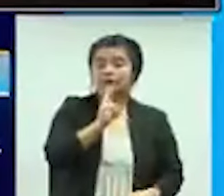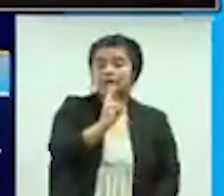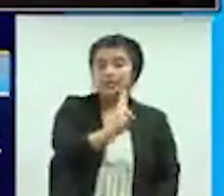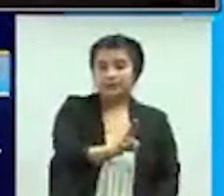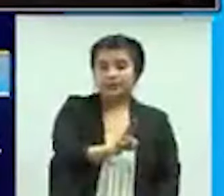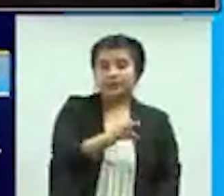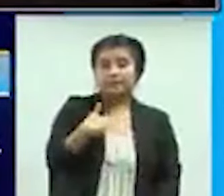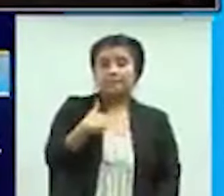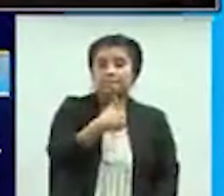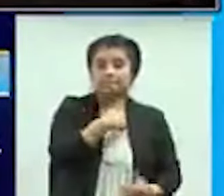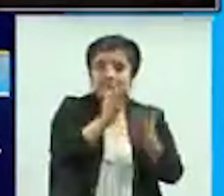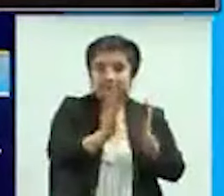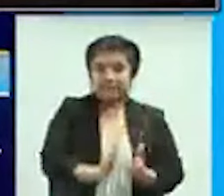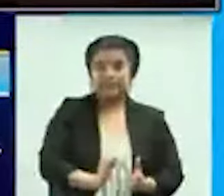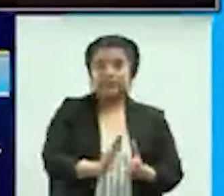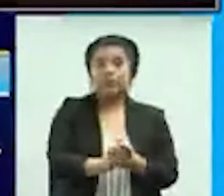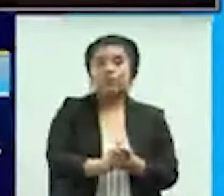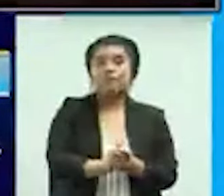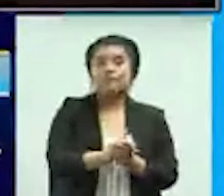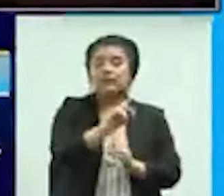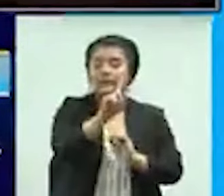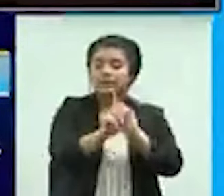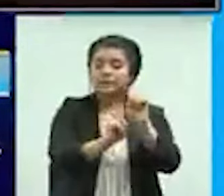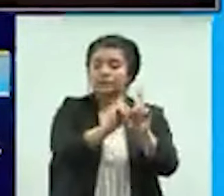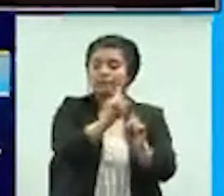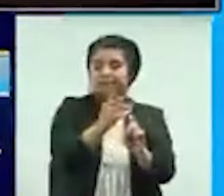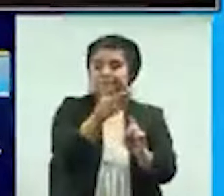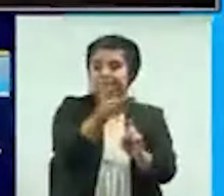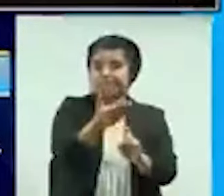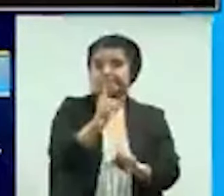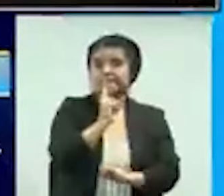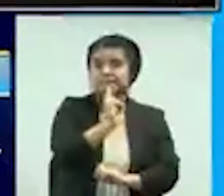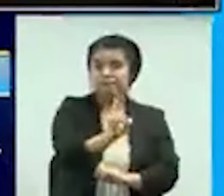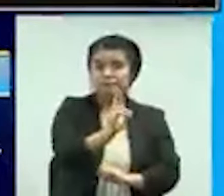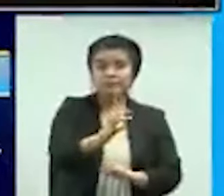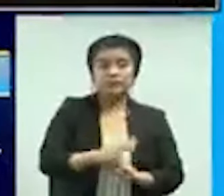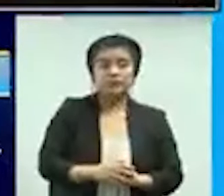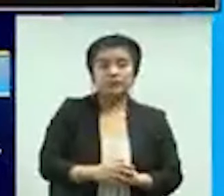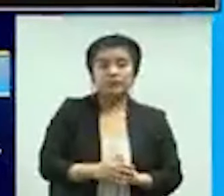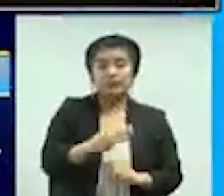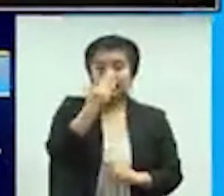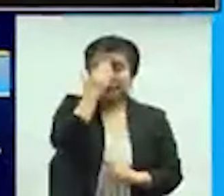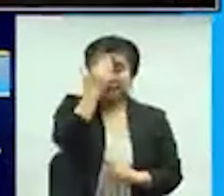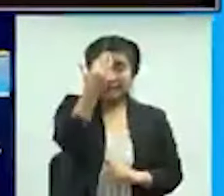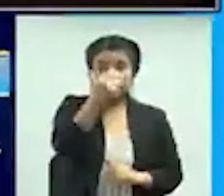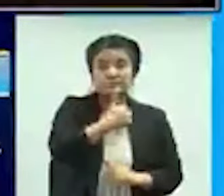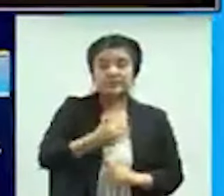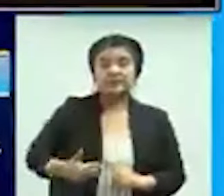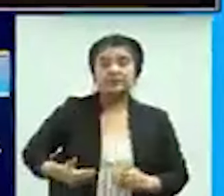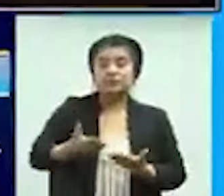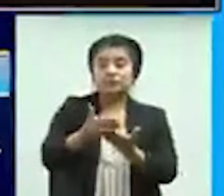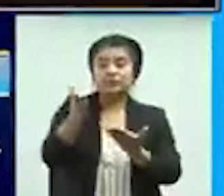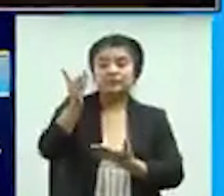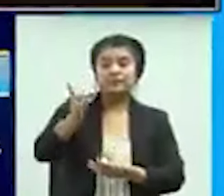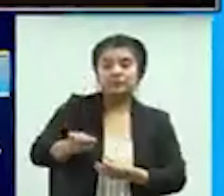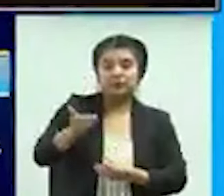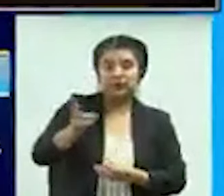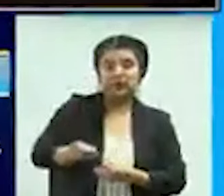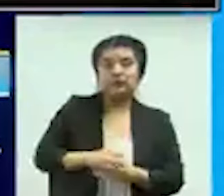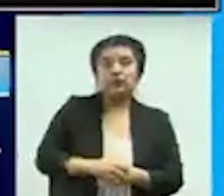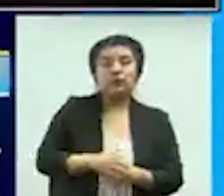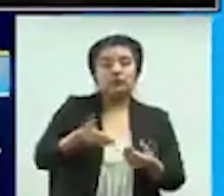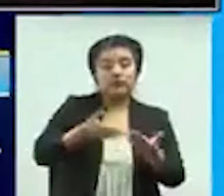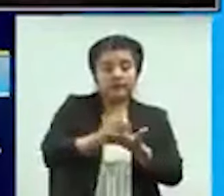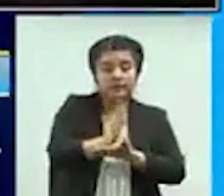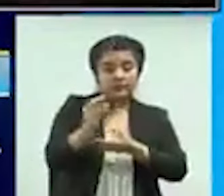de Relaciones Exteriores para responder a la pregunta formulada. Gracias, señor presidente. Honorable pleno, los derechos